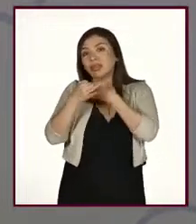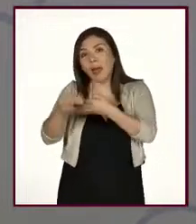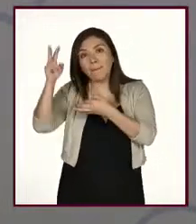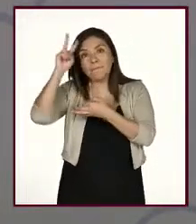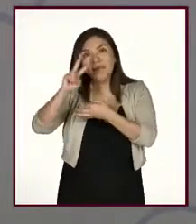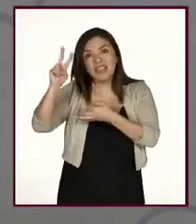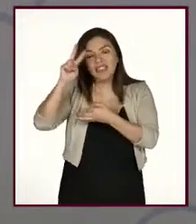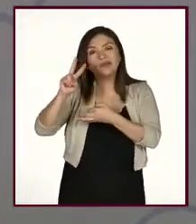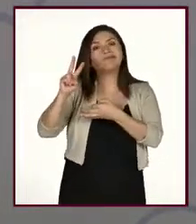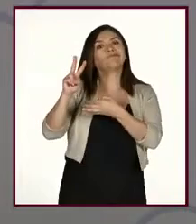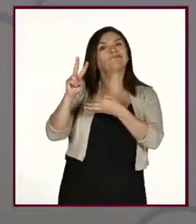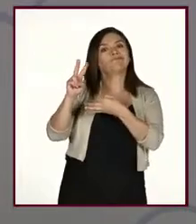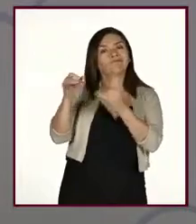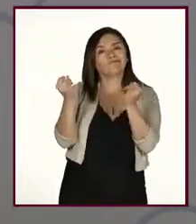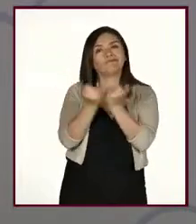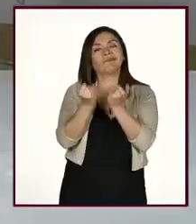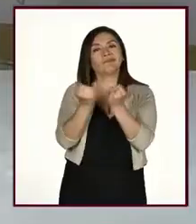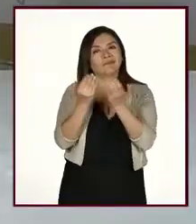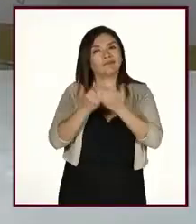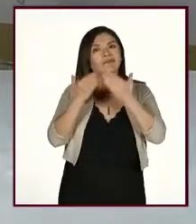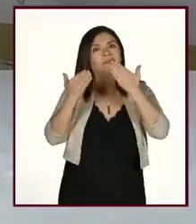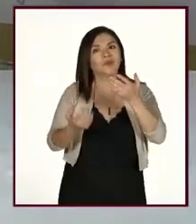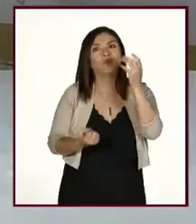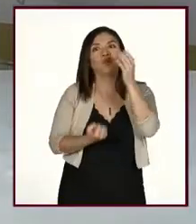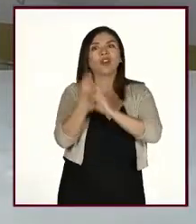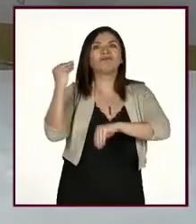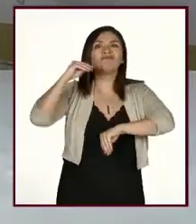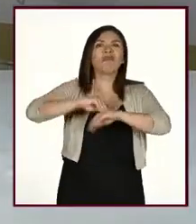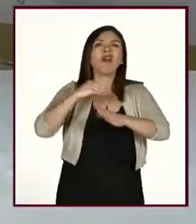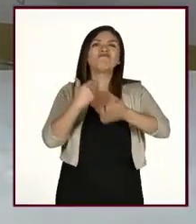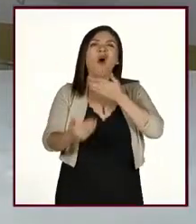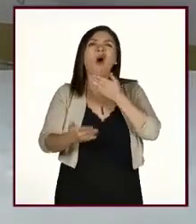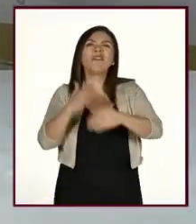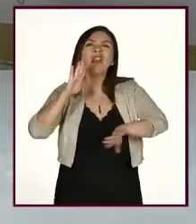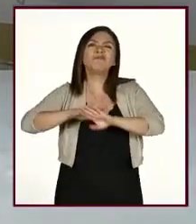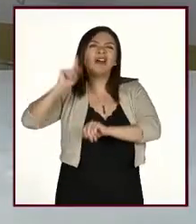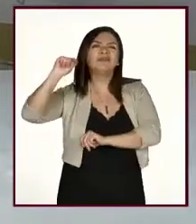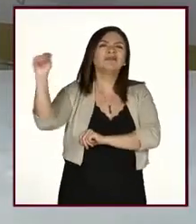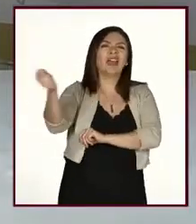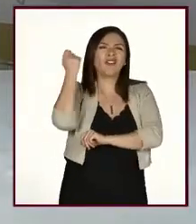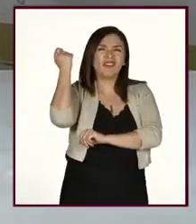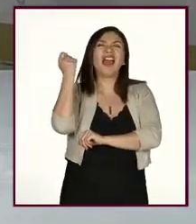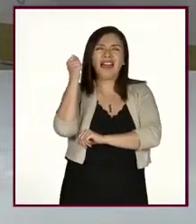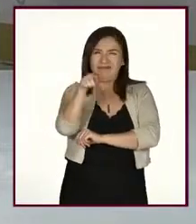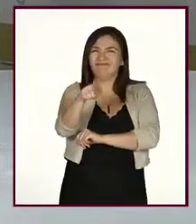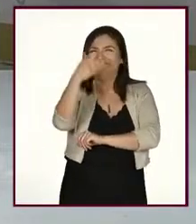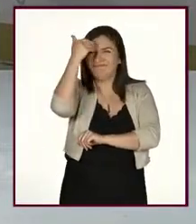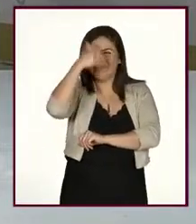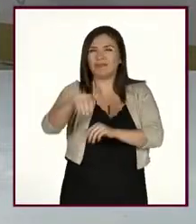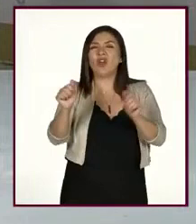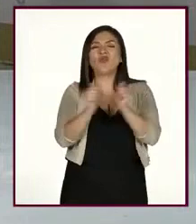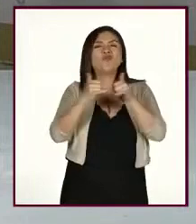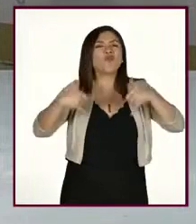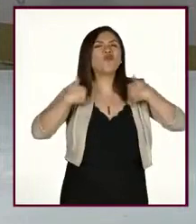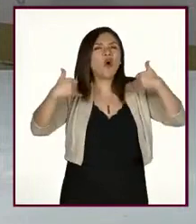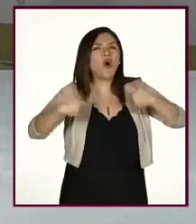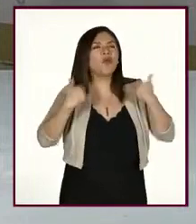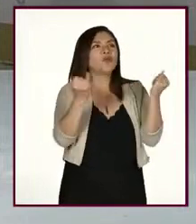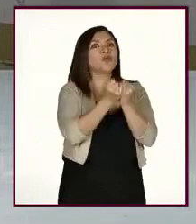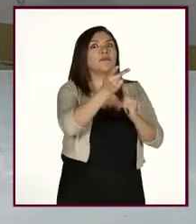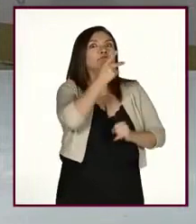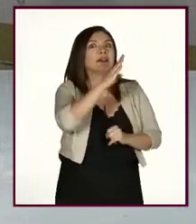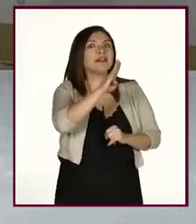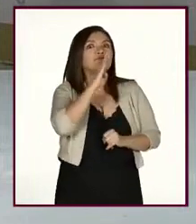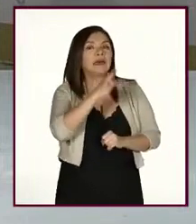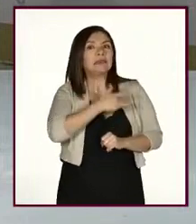se ha pues dado como en auge últimamente, ¿no? Cuestiones que nos mencionan tanto los adolescentes como los padres,